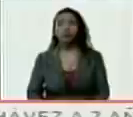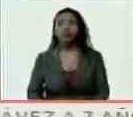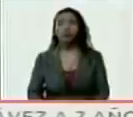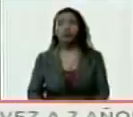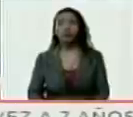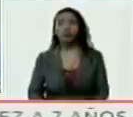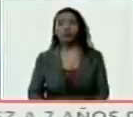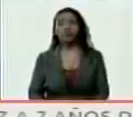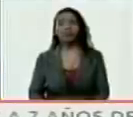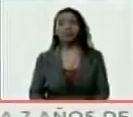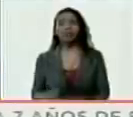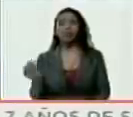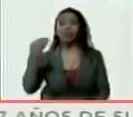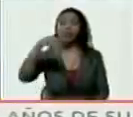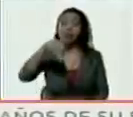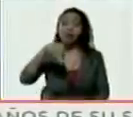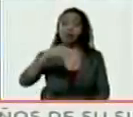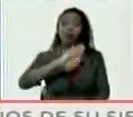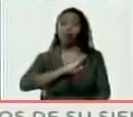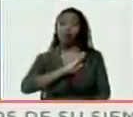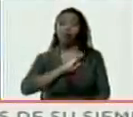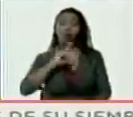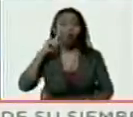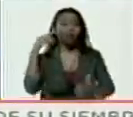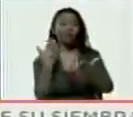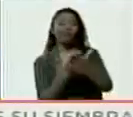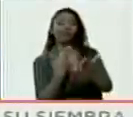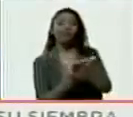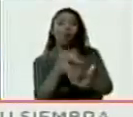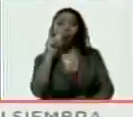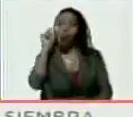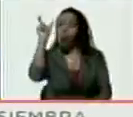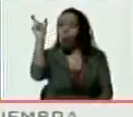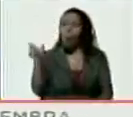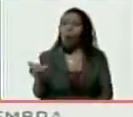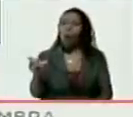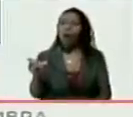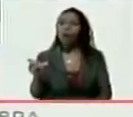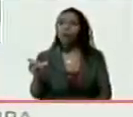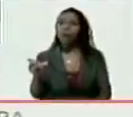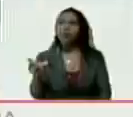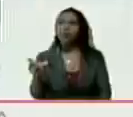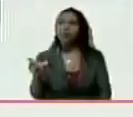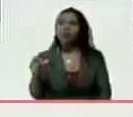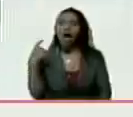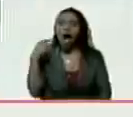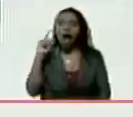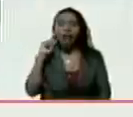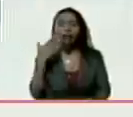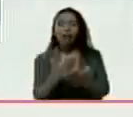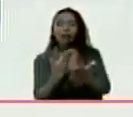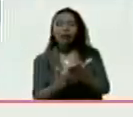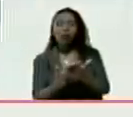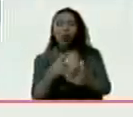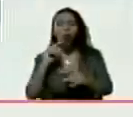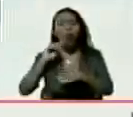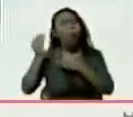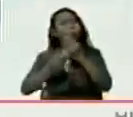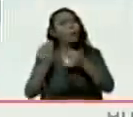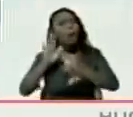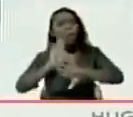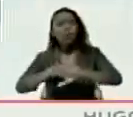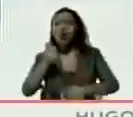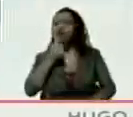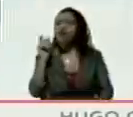Y además tenemos el testimonio de este criminal. Tenemos el testimonio de cómo y por